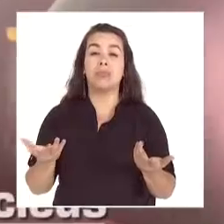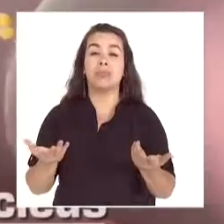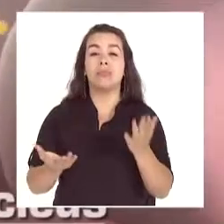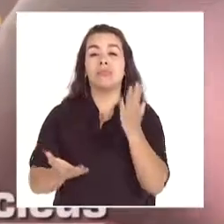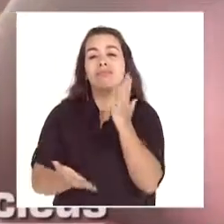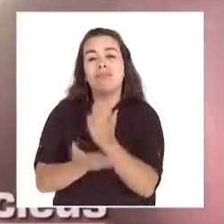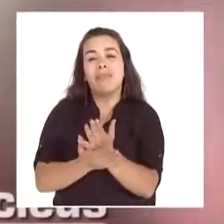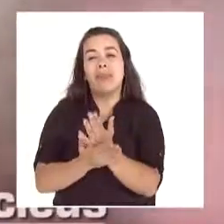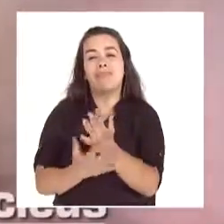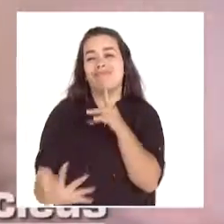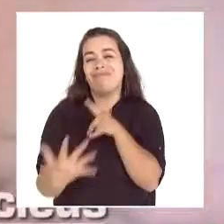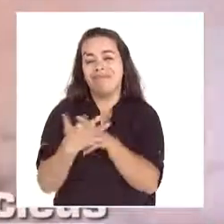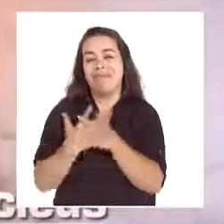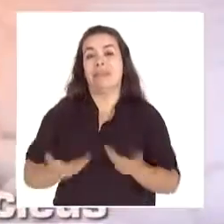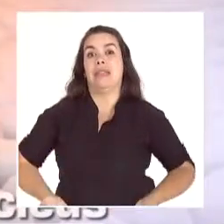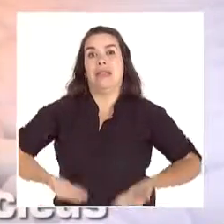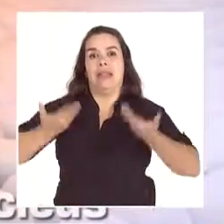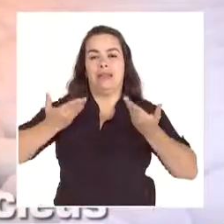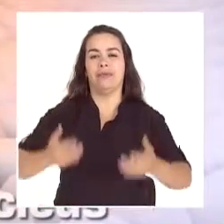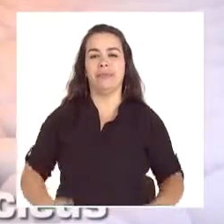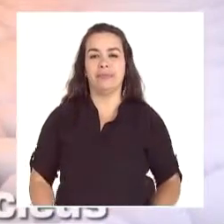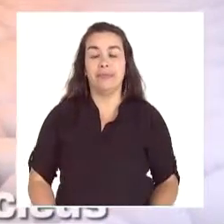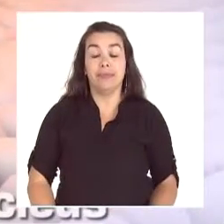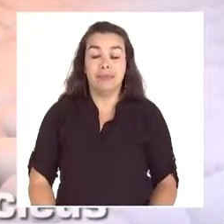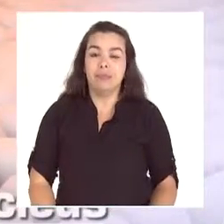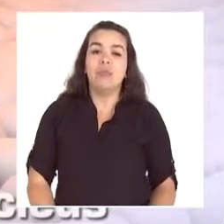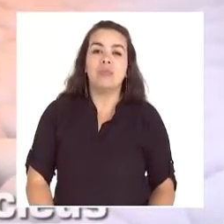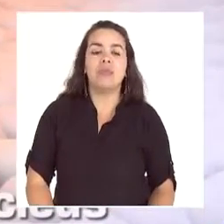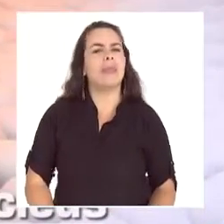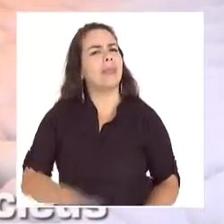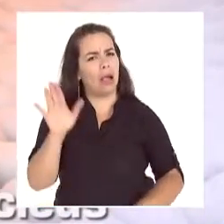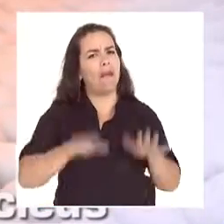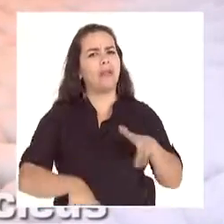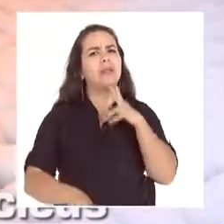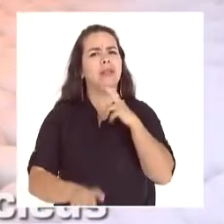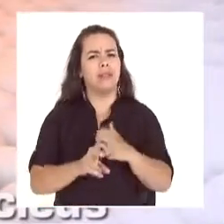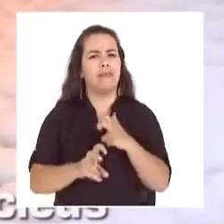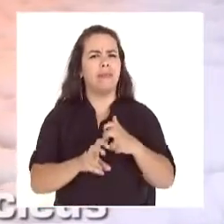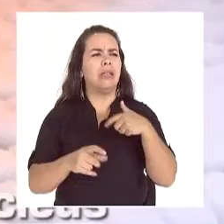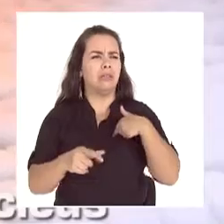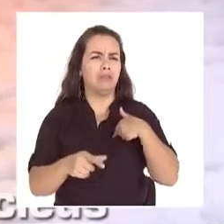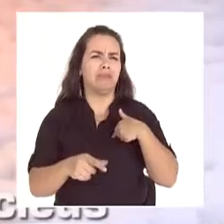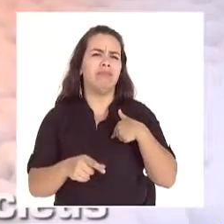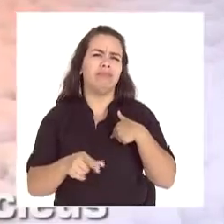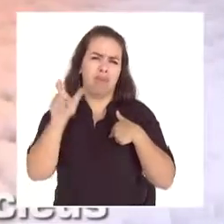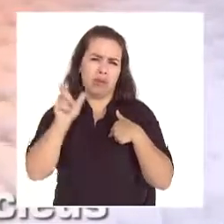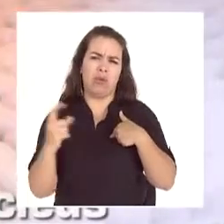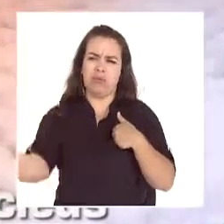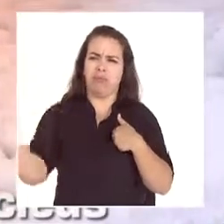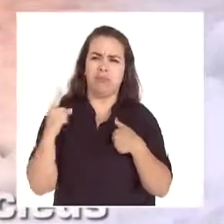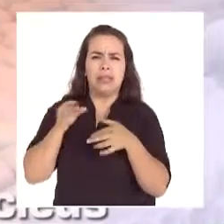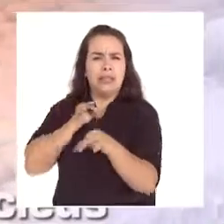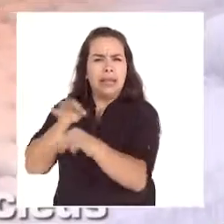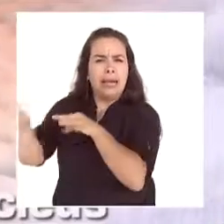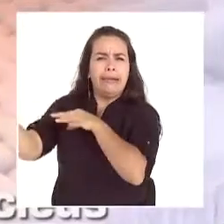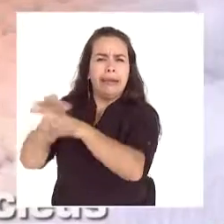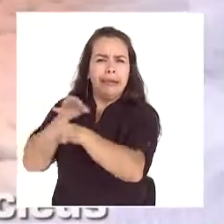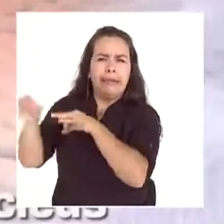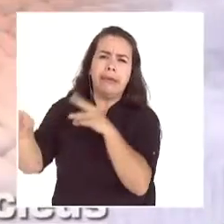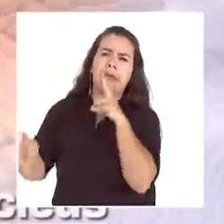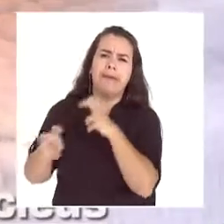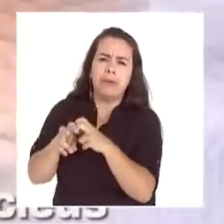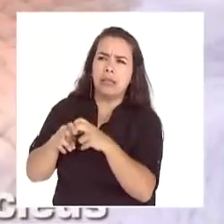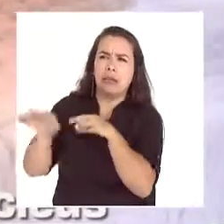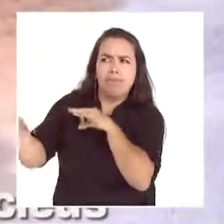de riesgo para el desarrollo de hipertensión arterial. Muchas veces en la consulta es difícil hacerle entender a un paciente que necesita unos exámenes de laboratorio